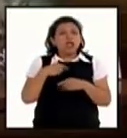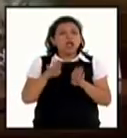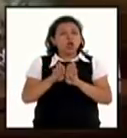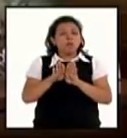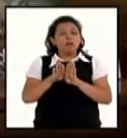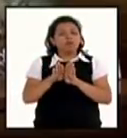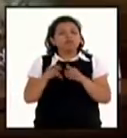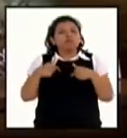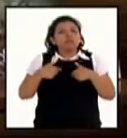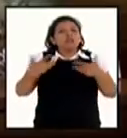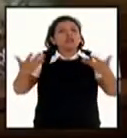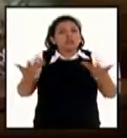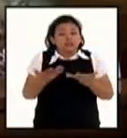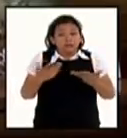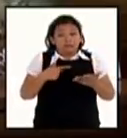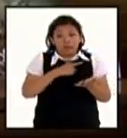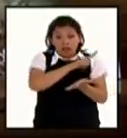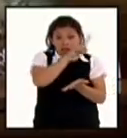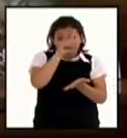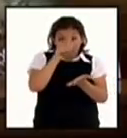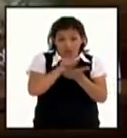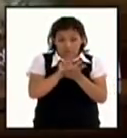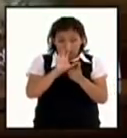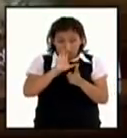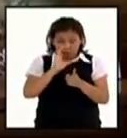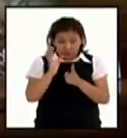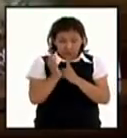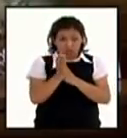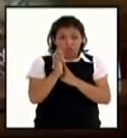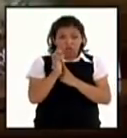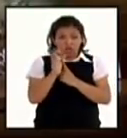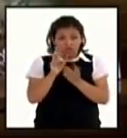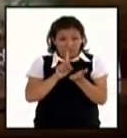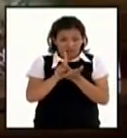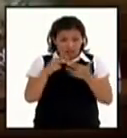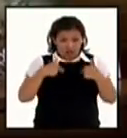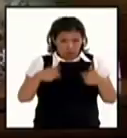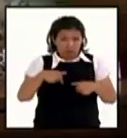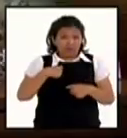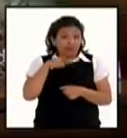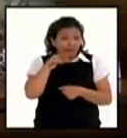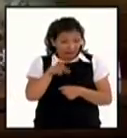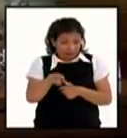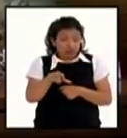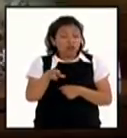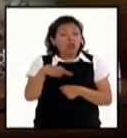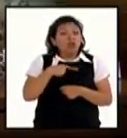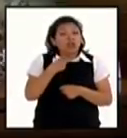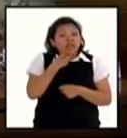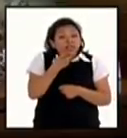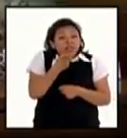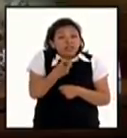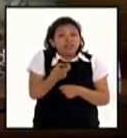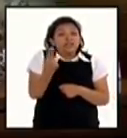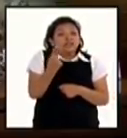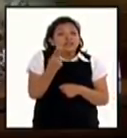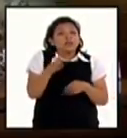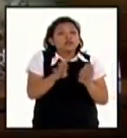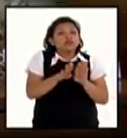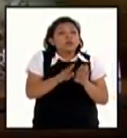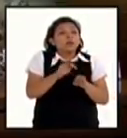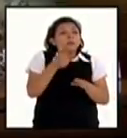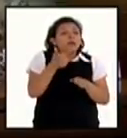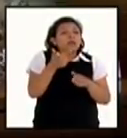posicionamiento. La ley de la Comisión Estatal de Derechos Humanos de Jalisco nos obliga a privilegiar la conciliación antes